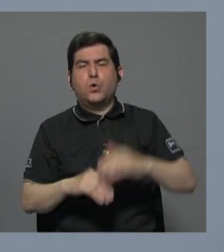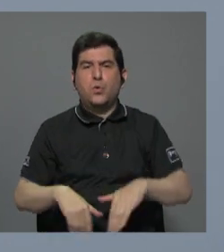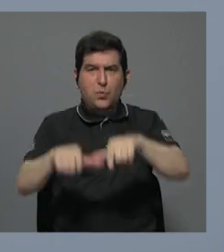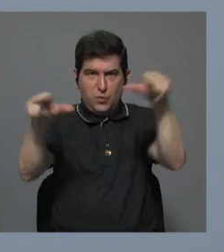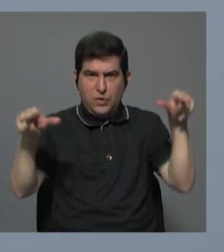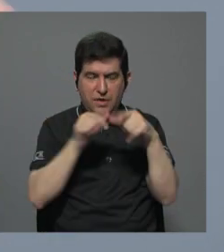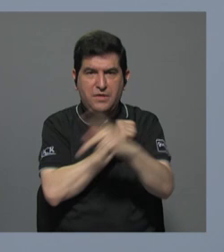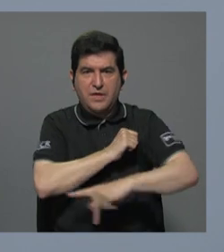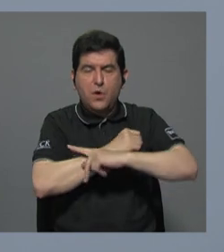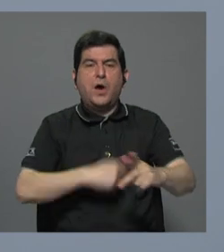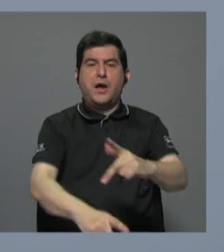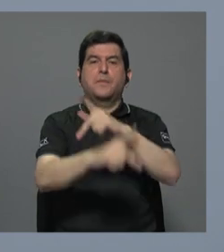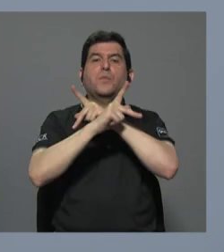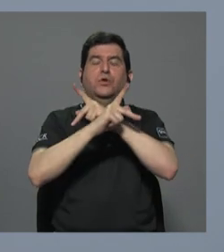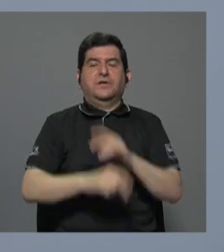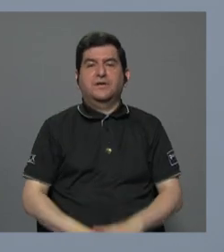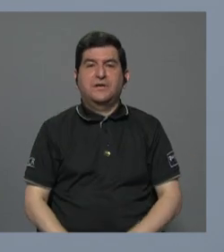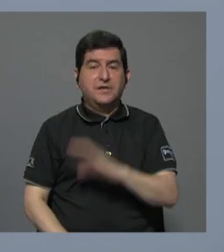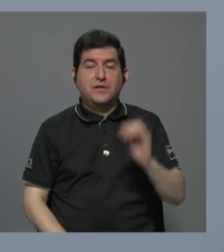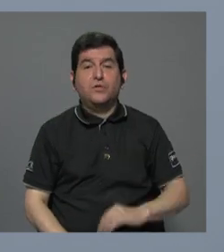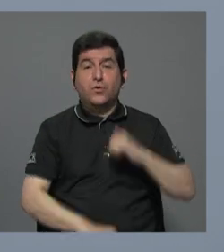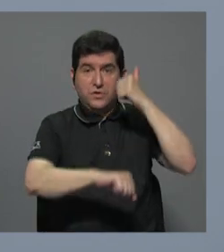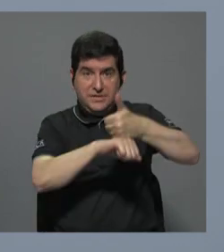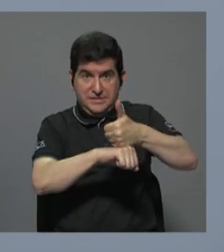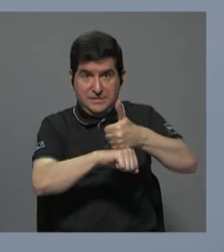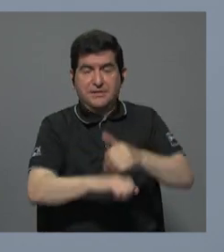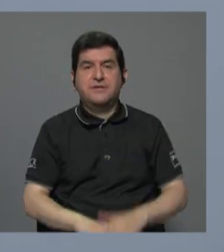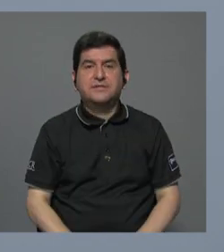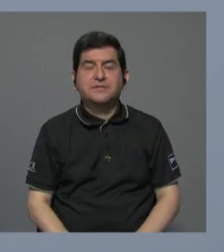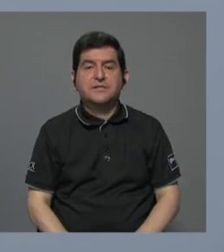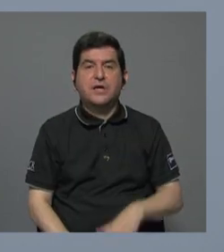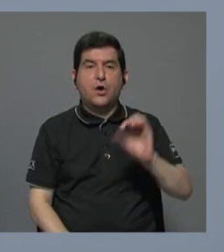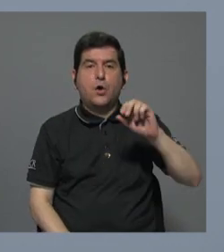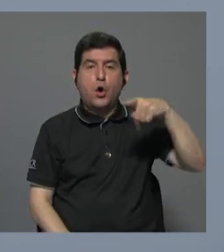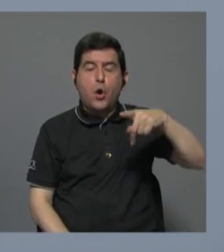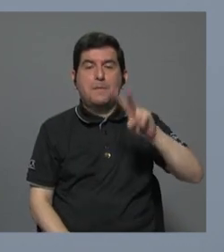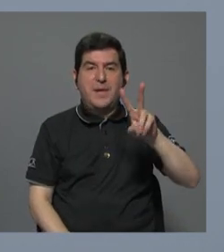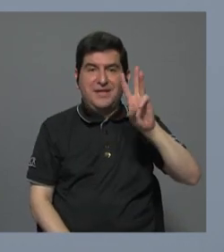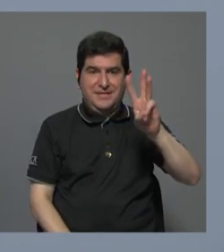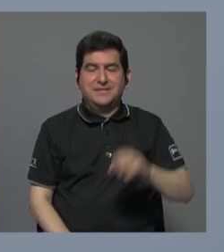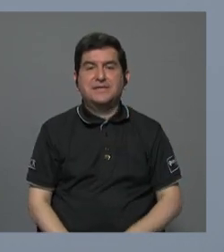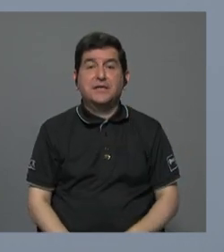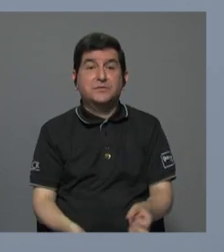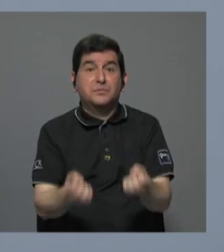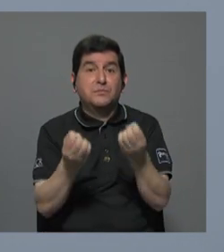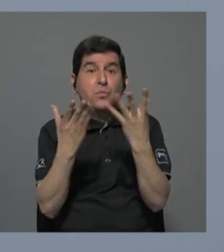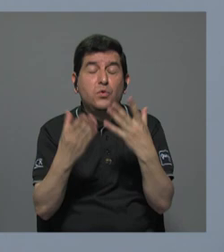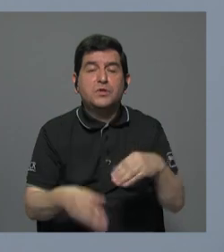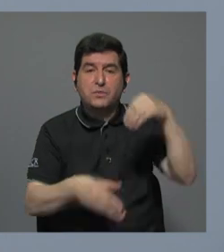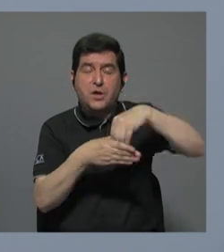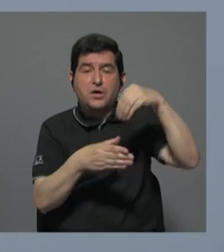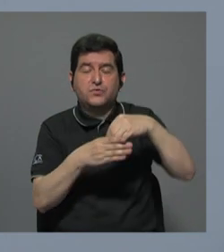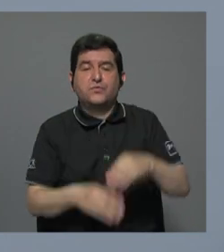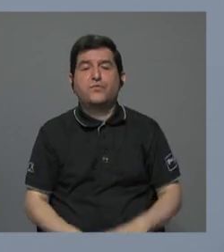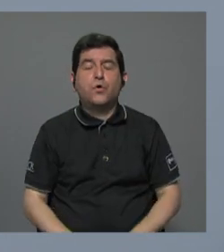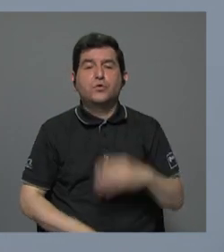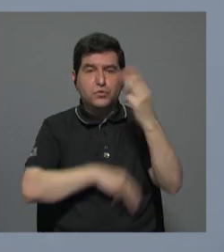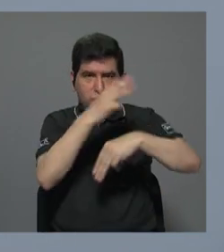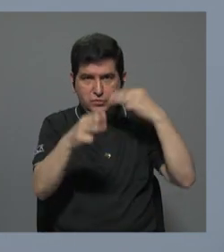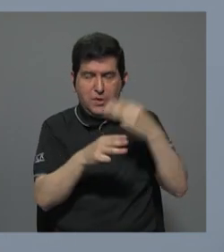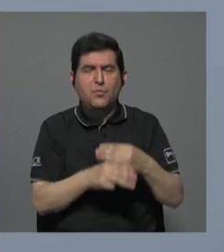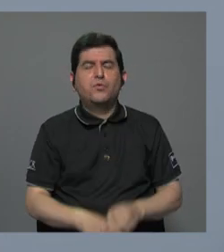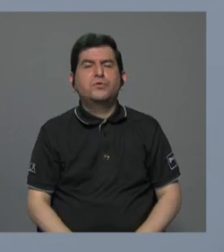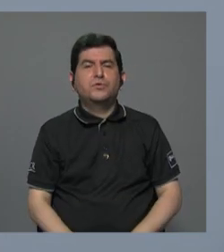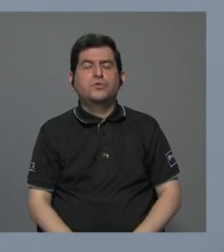territorio está protegido y a la luz de lo que se puso sobre la palestra con el cob 26 existe una gran cantidad de fondos de inversión a nivel global del orden